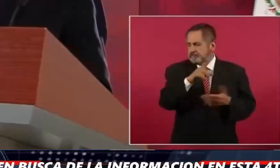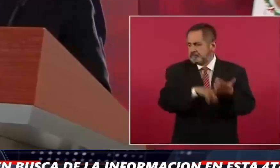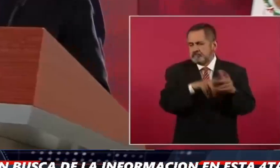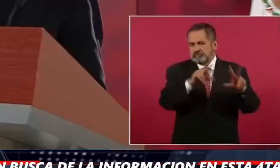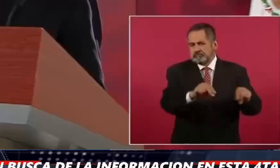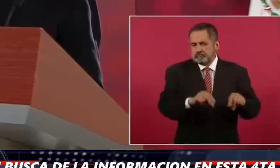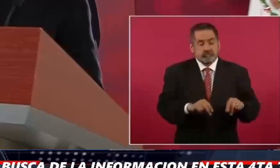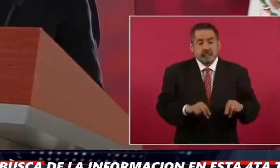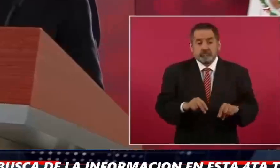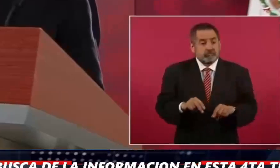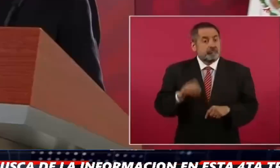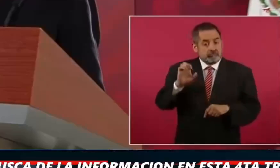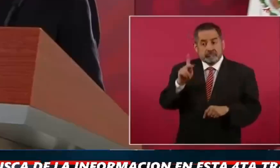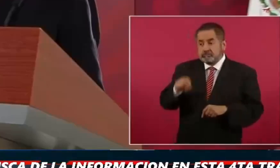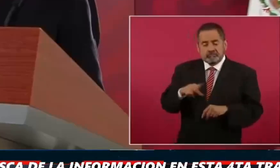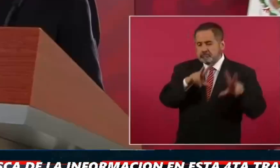Peña.